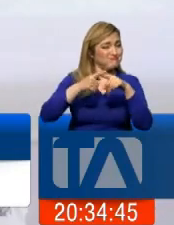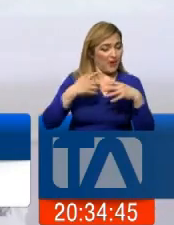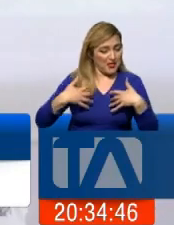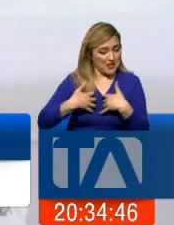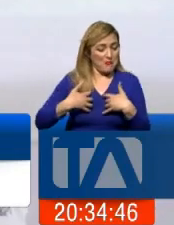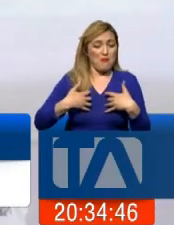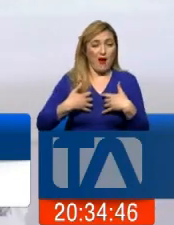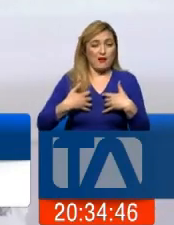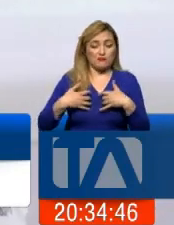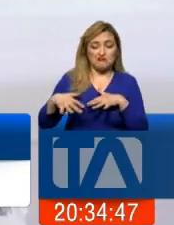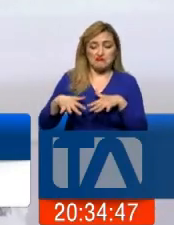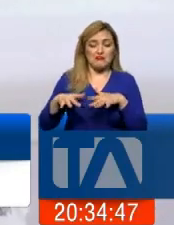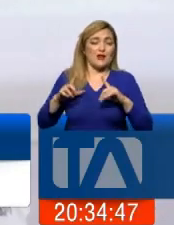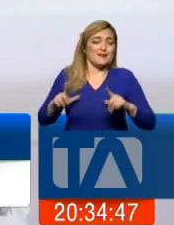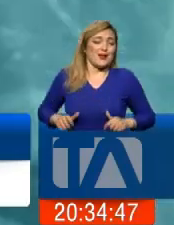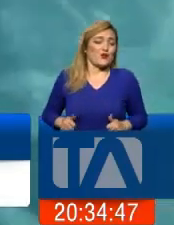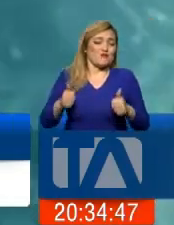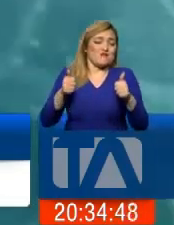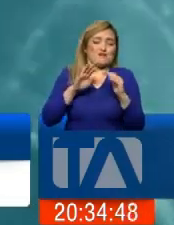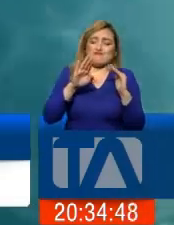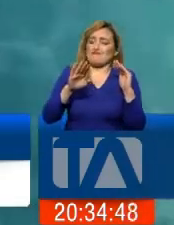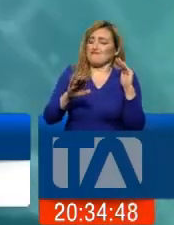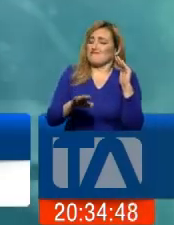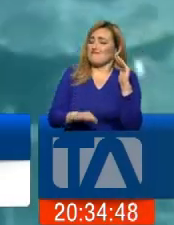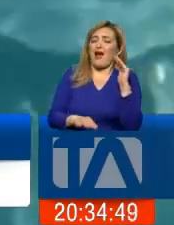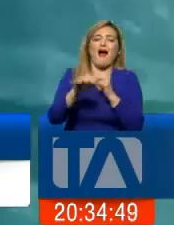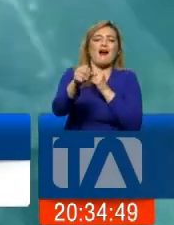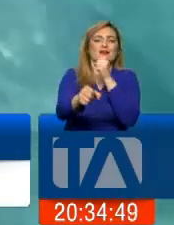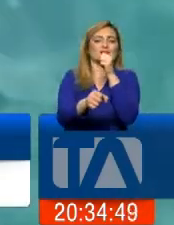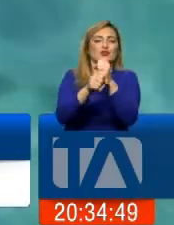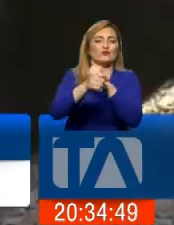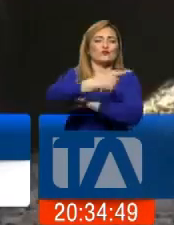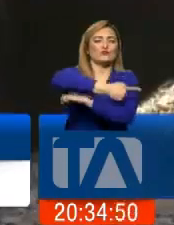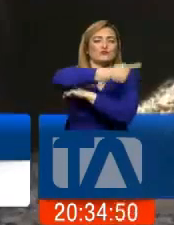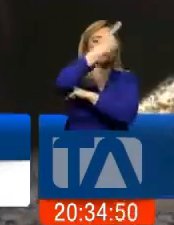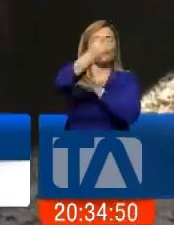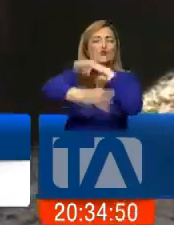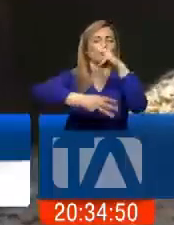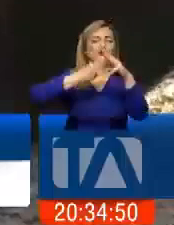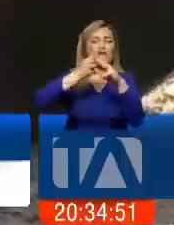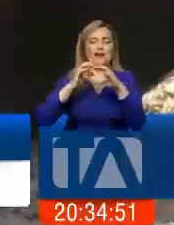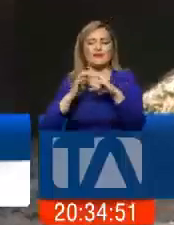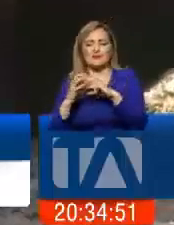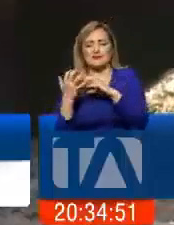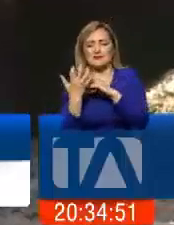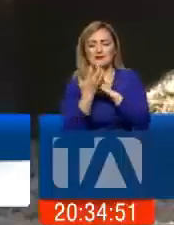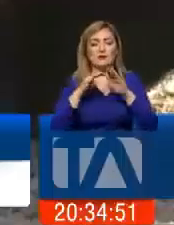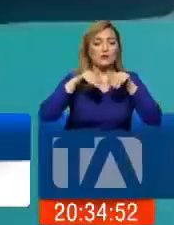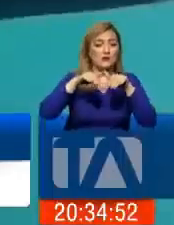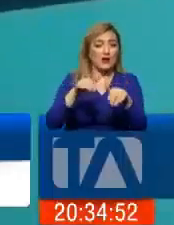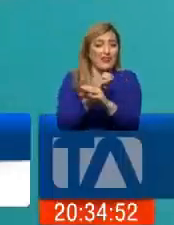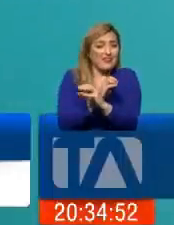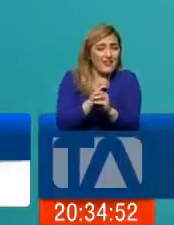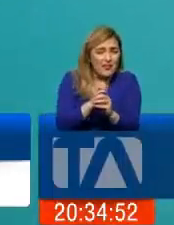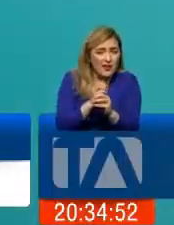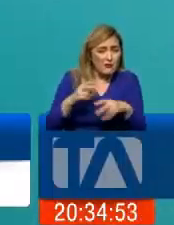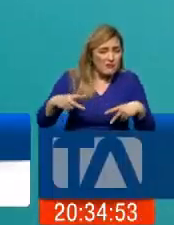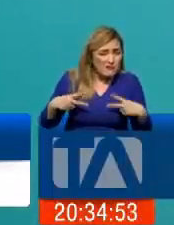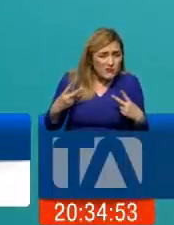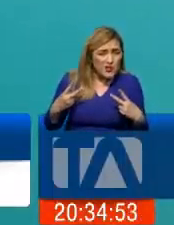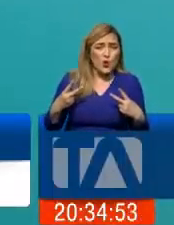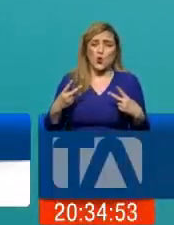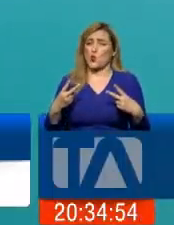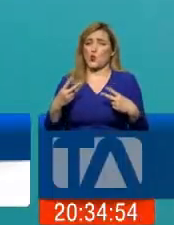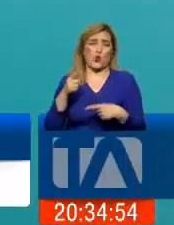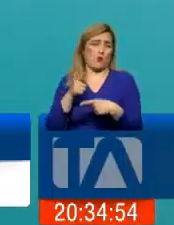se mantenga de forma saludable durante todo el año. En el Día Mundial de los Océanos, recordamos que sin ellos, la vida sobre el planeta Tierra